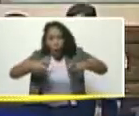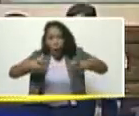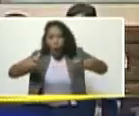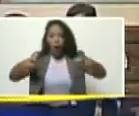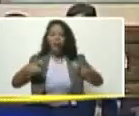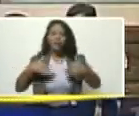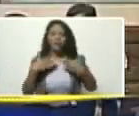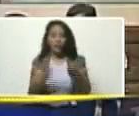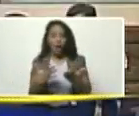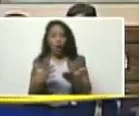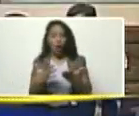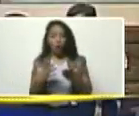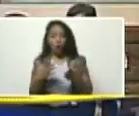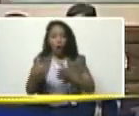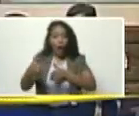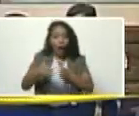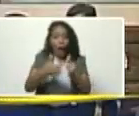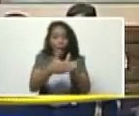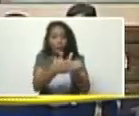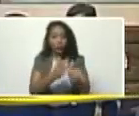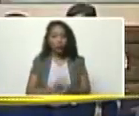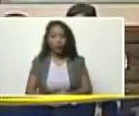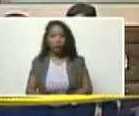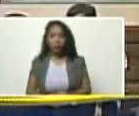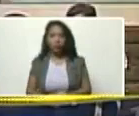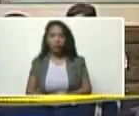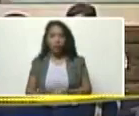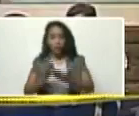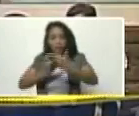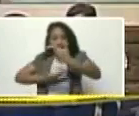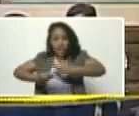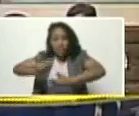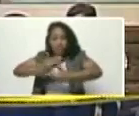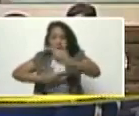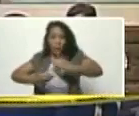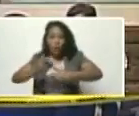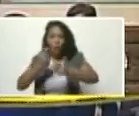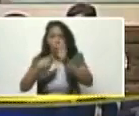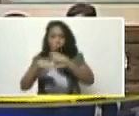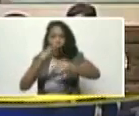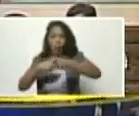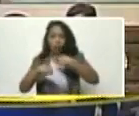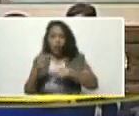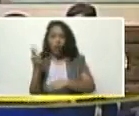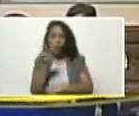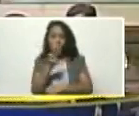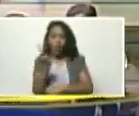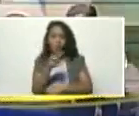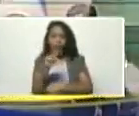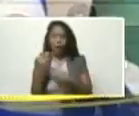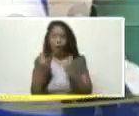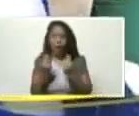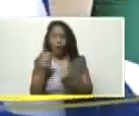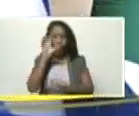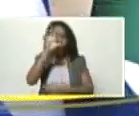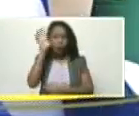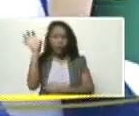de los canales de intercambio y de comercio entre nuestras dos economías.